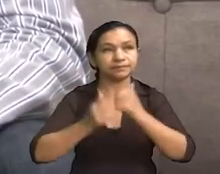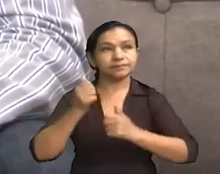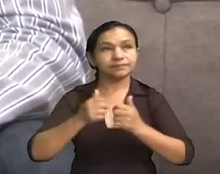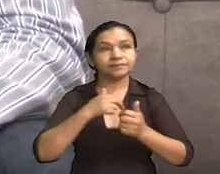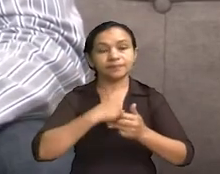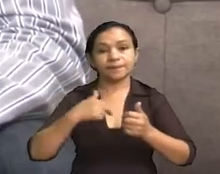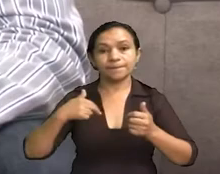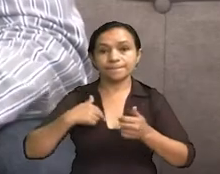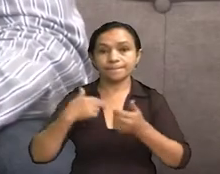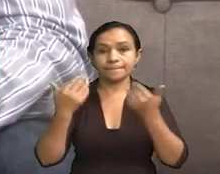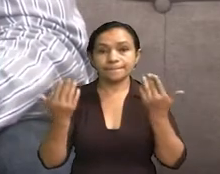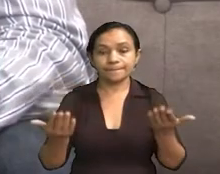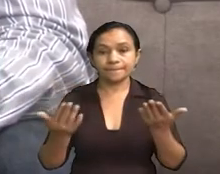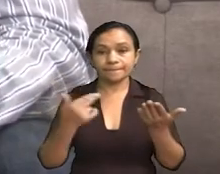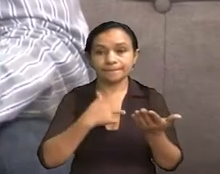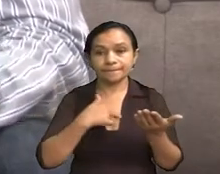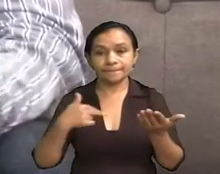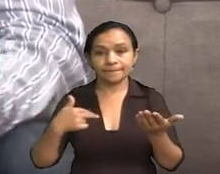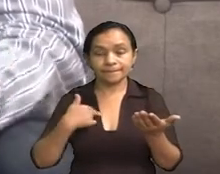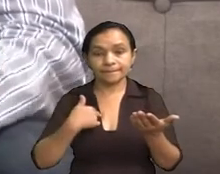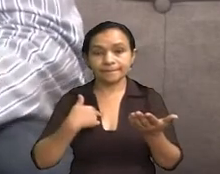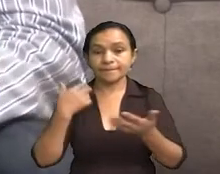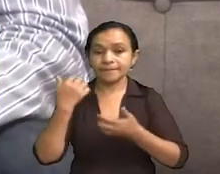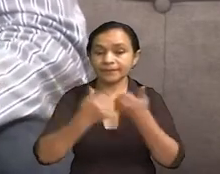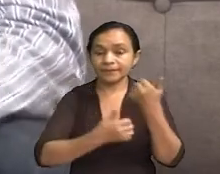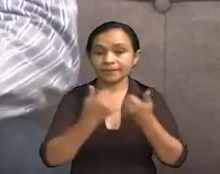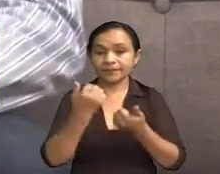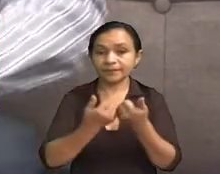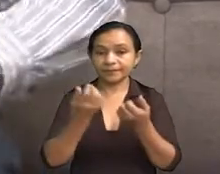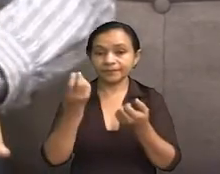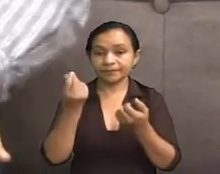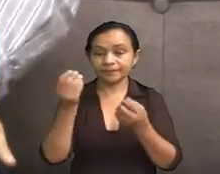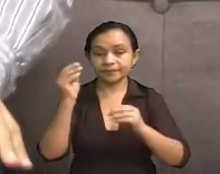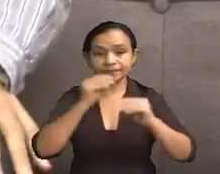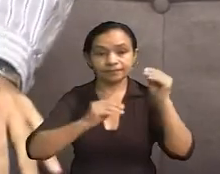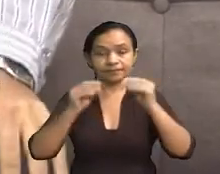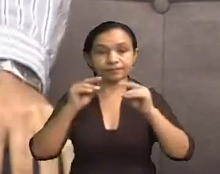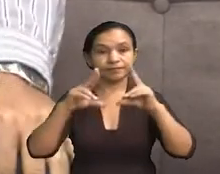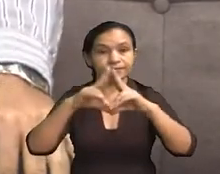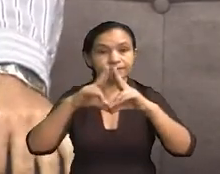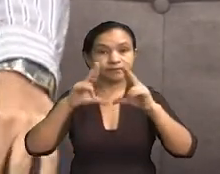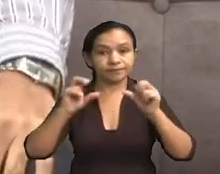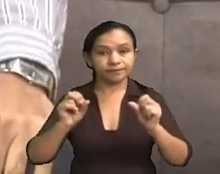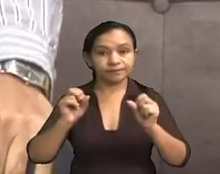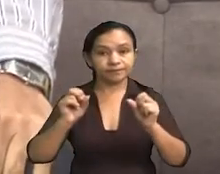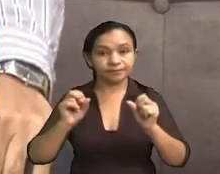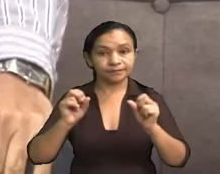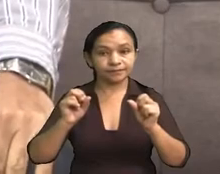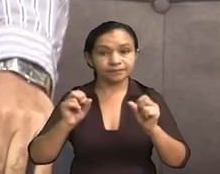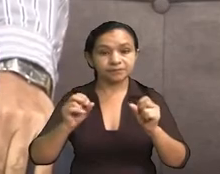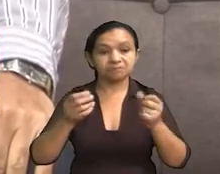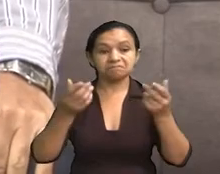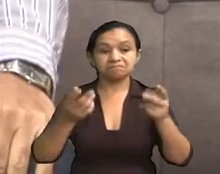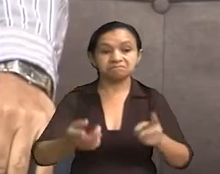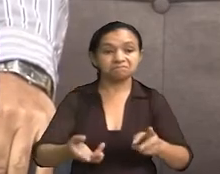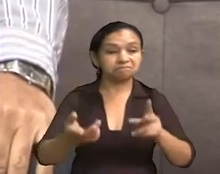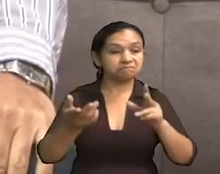que produjo severos daños a la economía nacional, produjo pérdidas en vidas